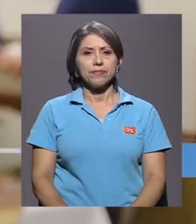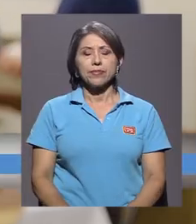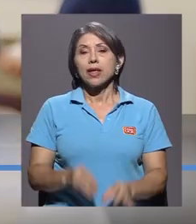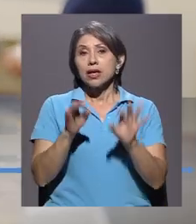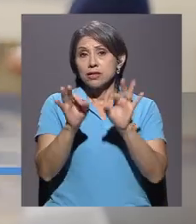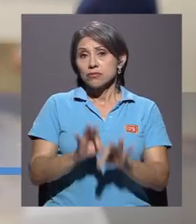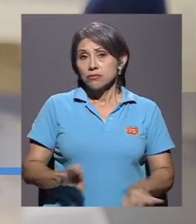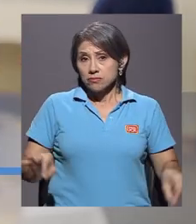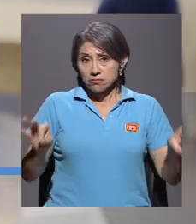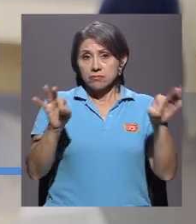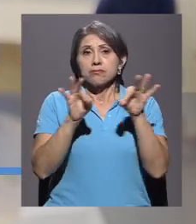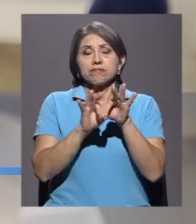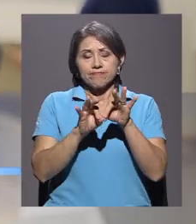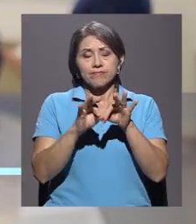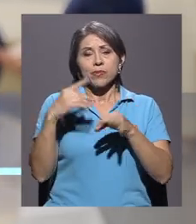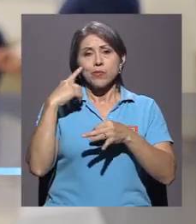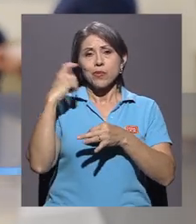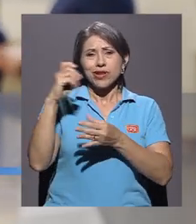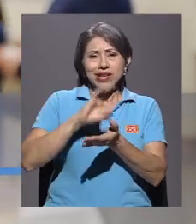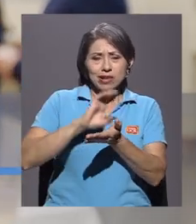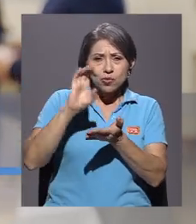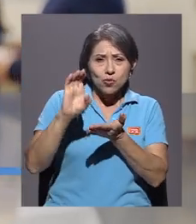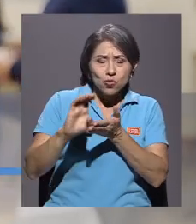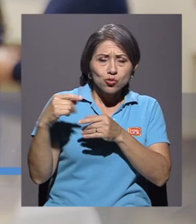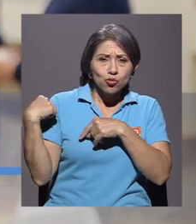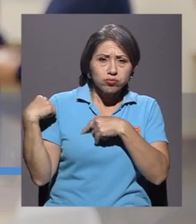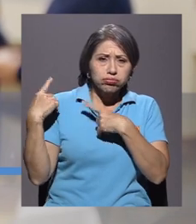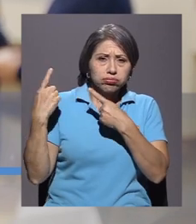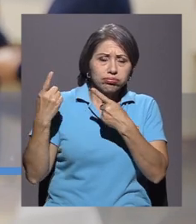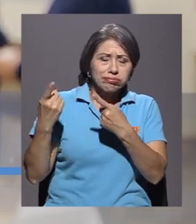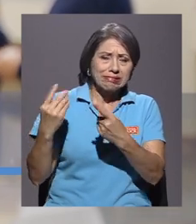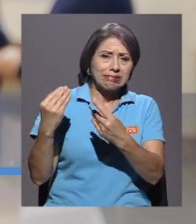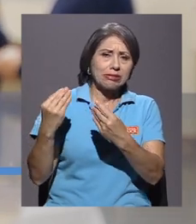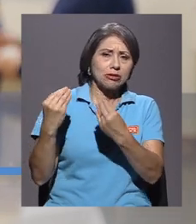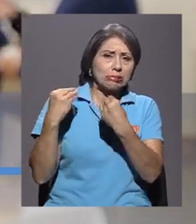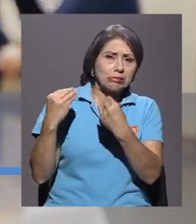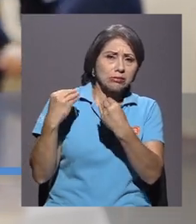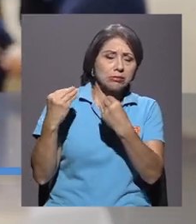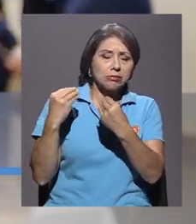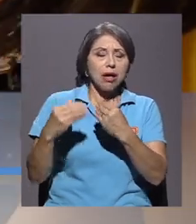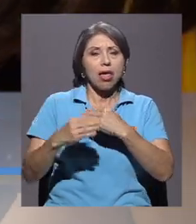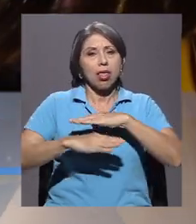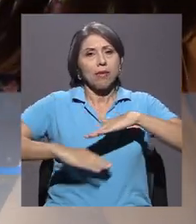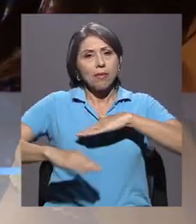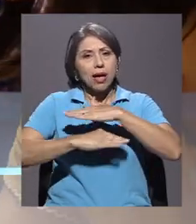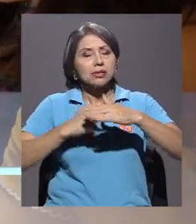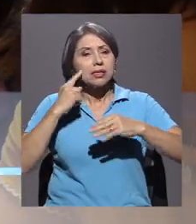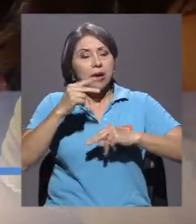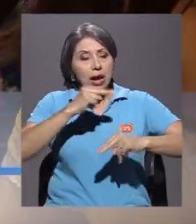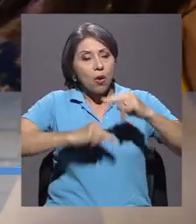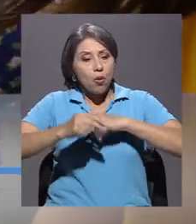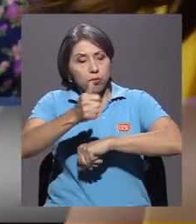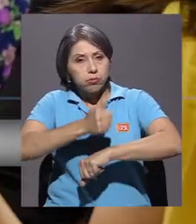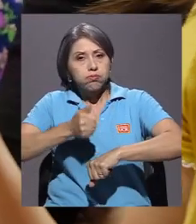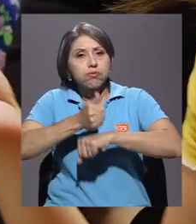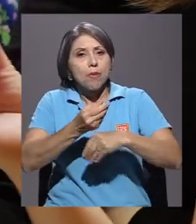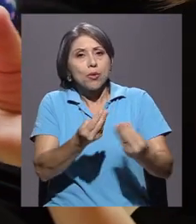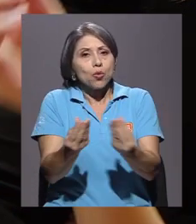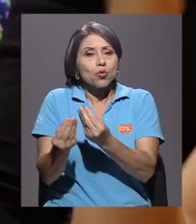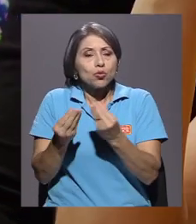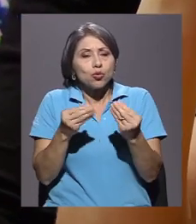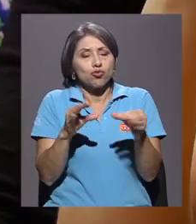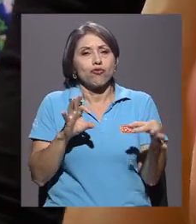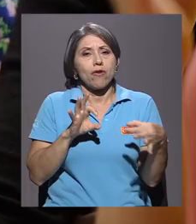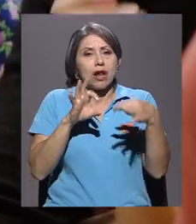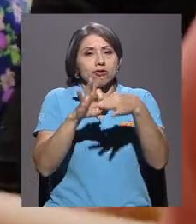porque en sí, en todo el curso, nos ayudan dando las bases de un emprendimiento de productos relacionados con el